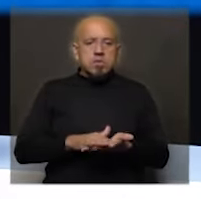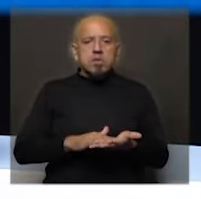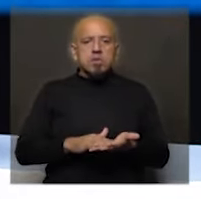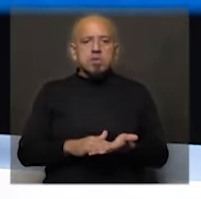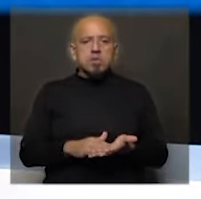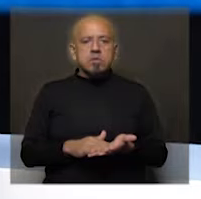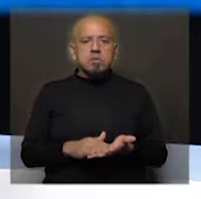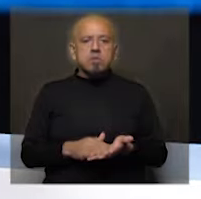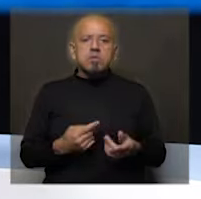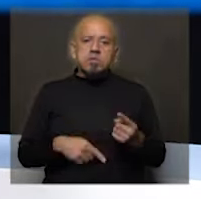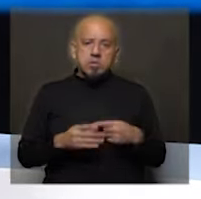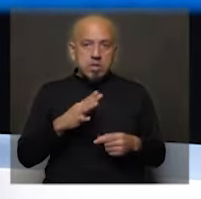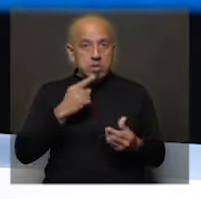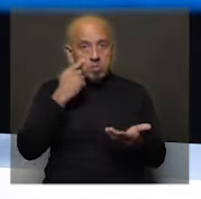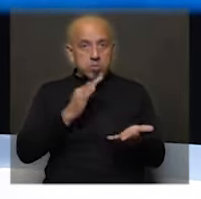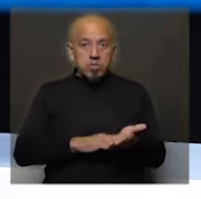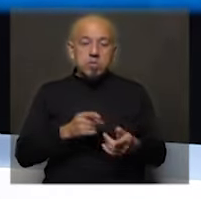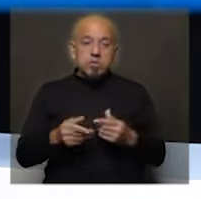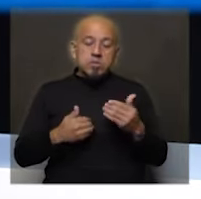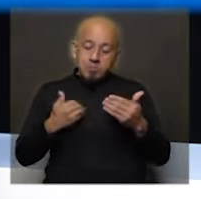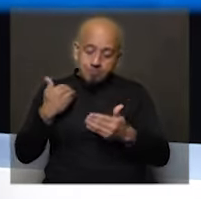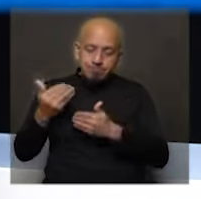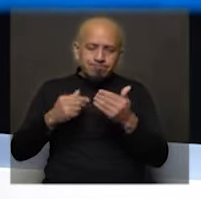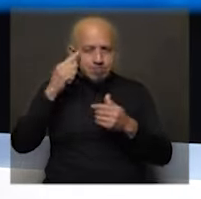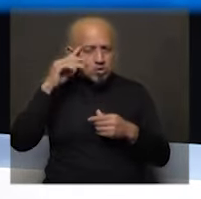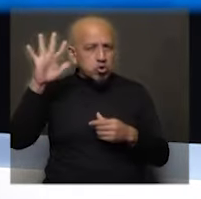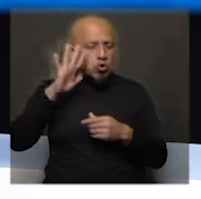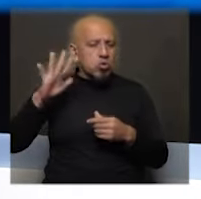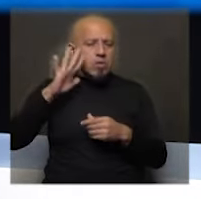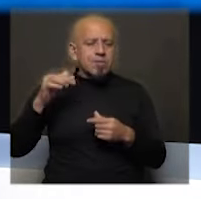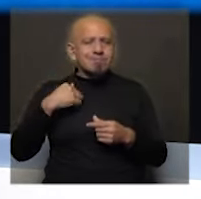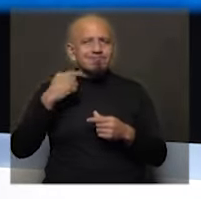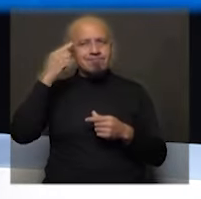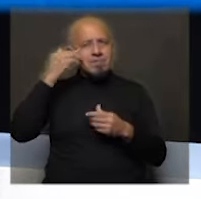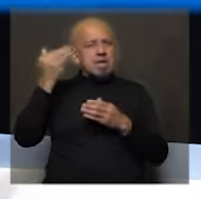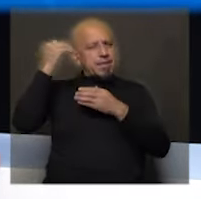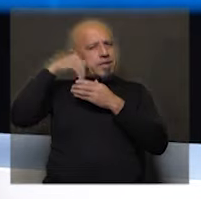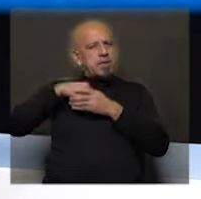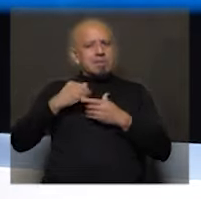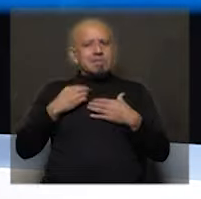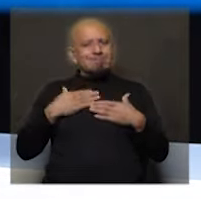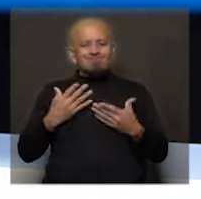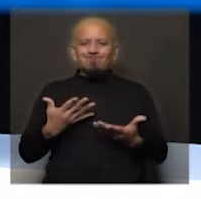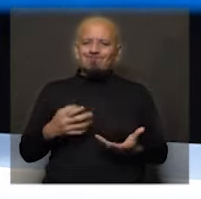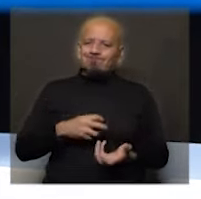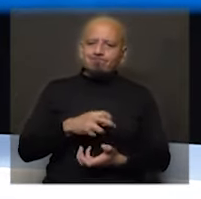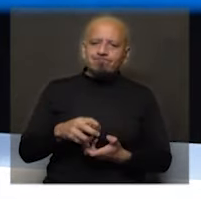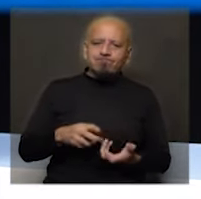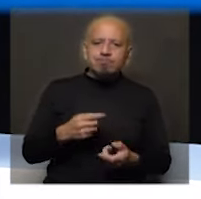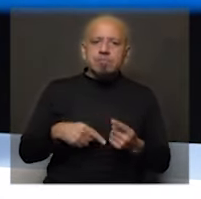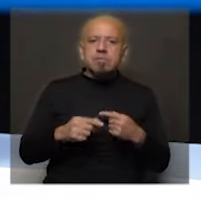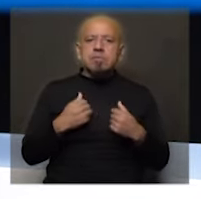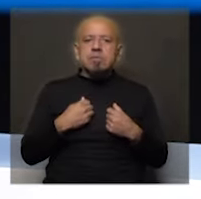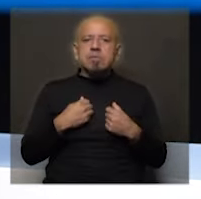eh Hay evidencia sobre esto de los procesos psicológicos por los que atraviesan las personas frente a estas situaciones que esto de la